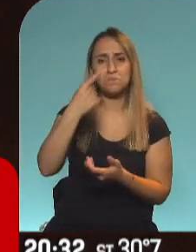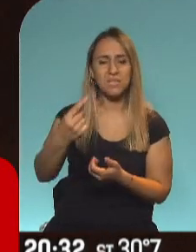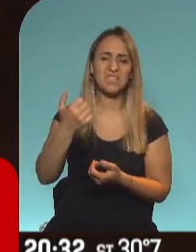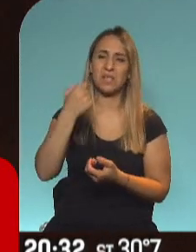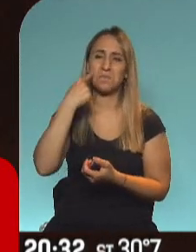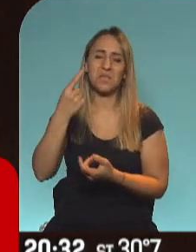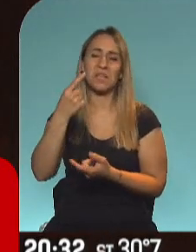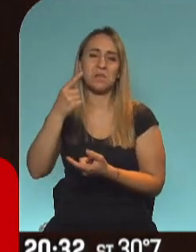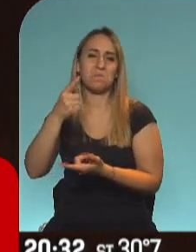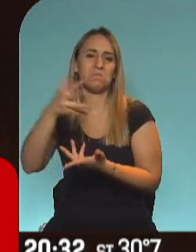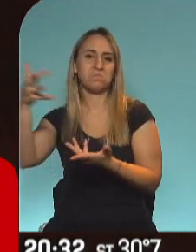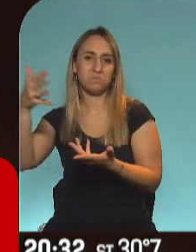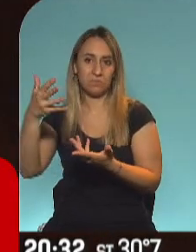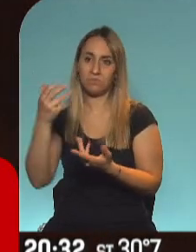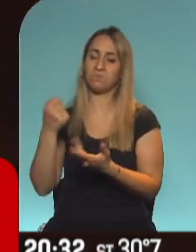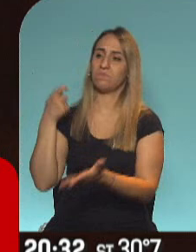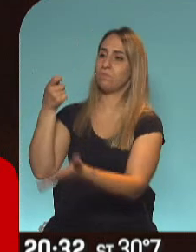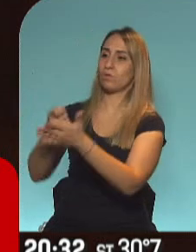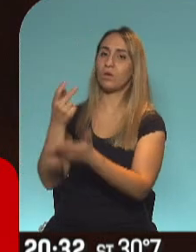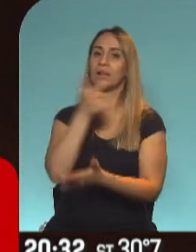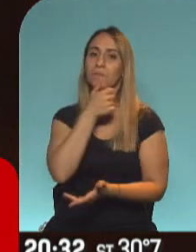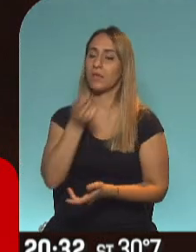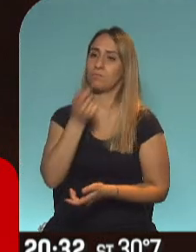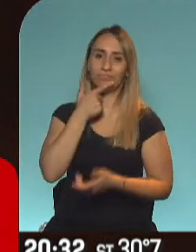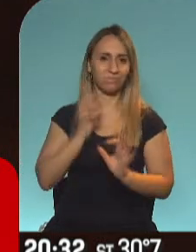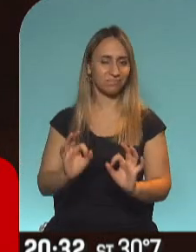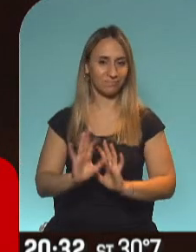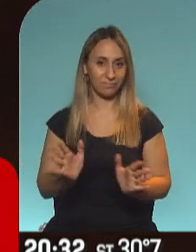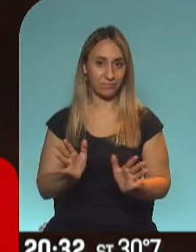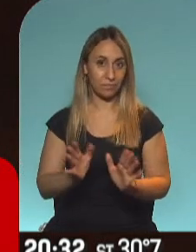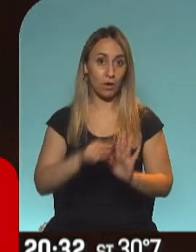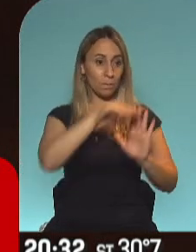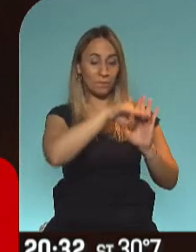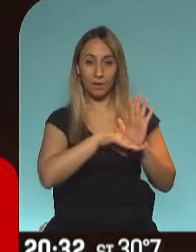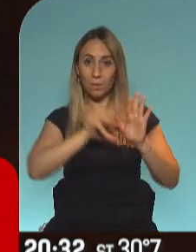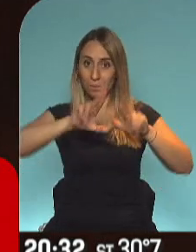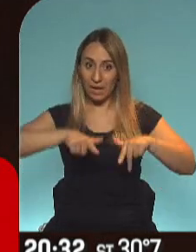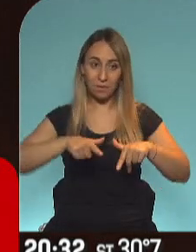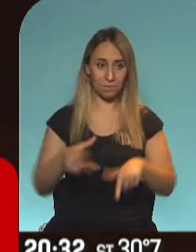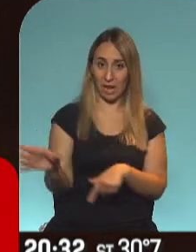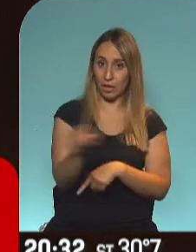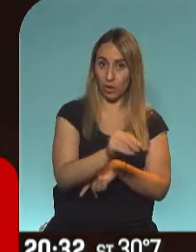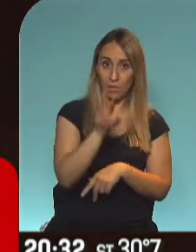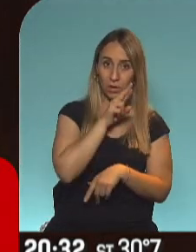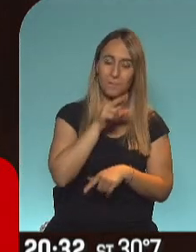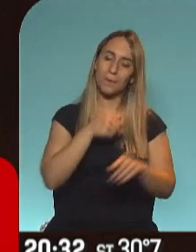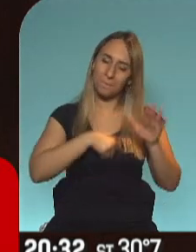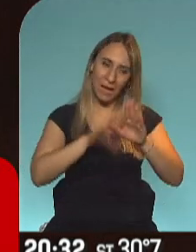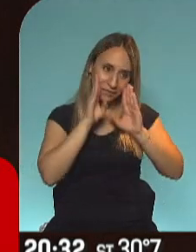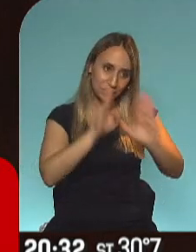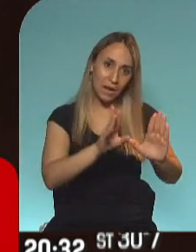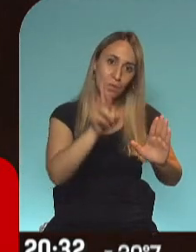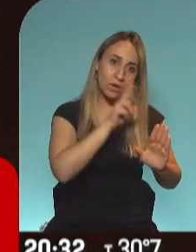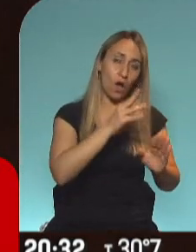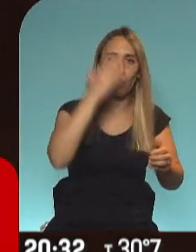en la farmacia y consigue la medicación. El tema es que este programa es para todas, pero básicamente es para las que no pueden, o porque no tienen